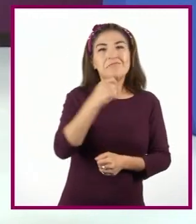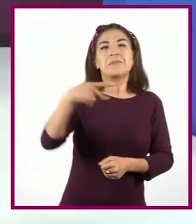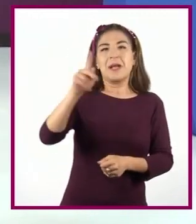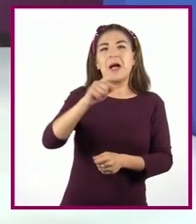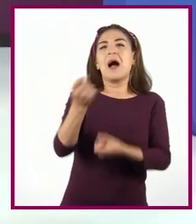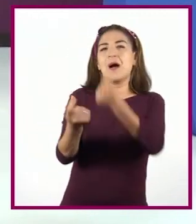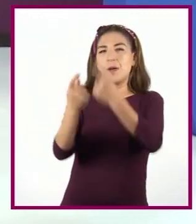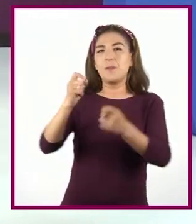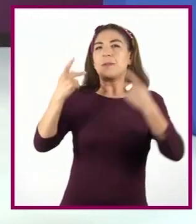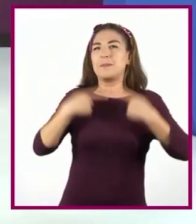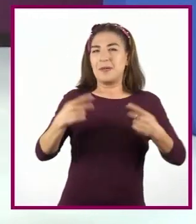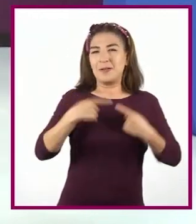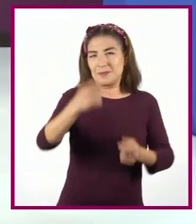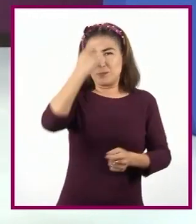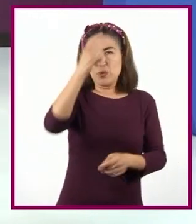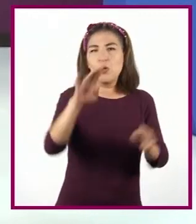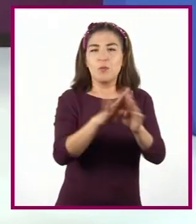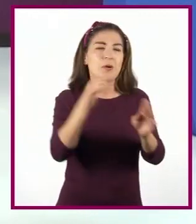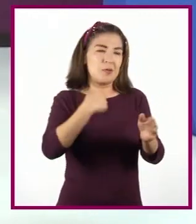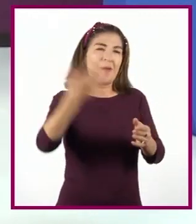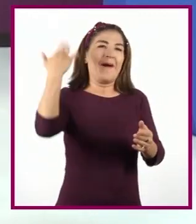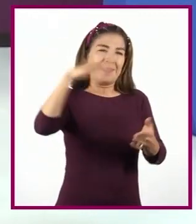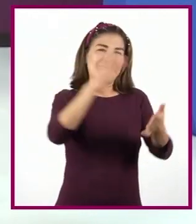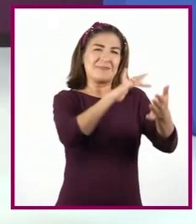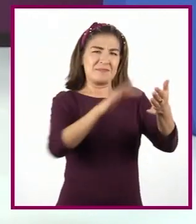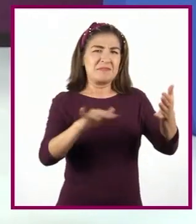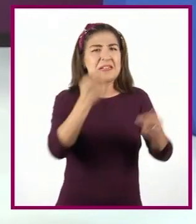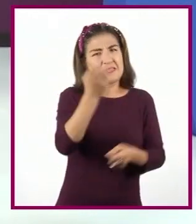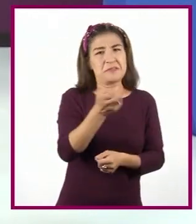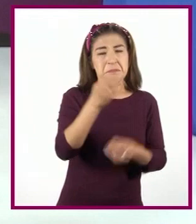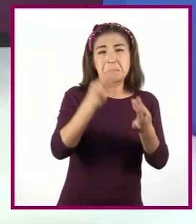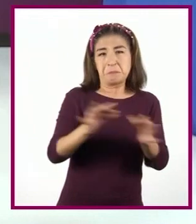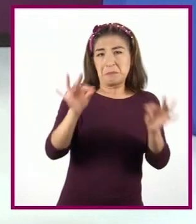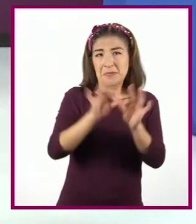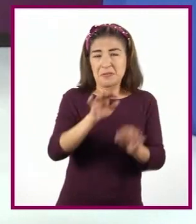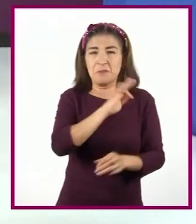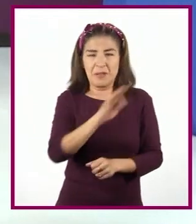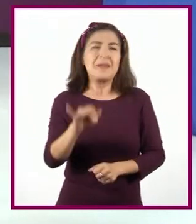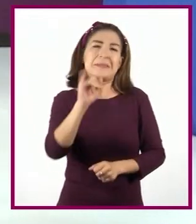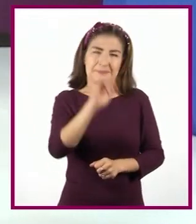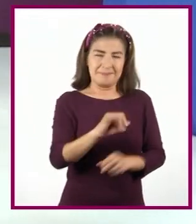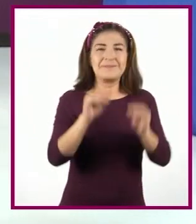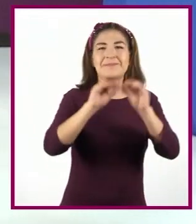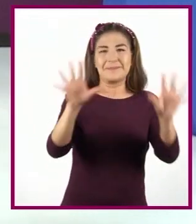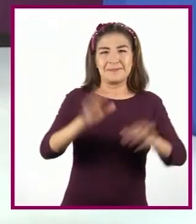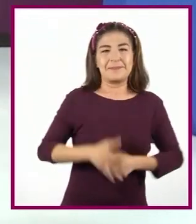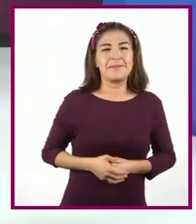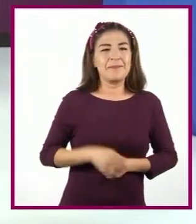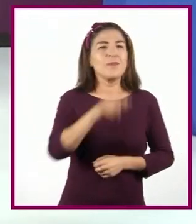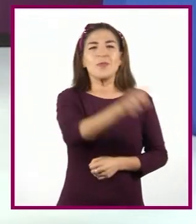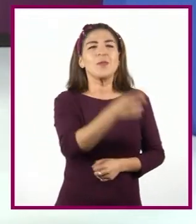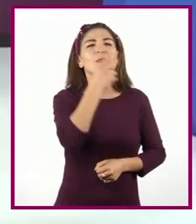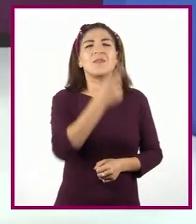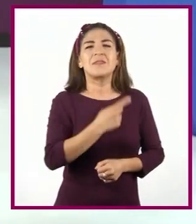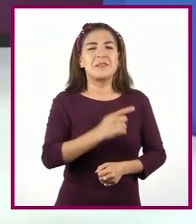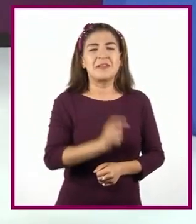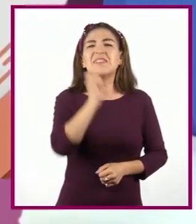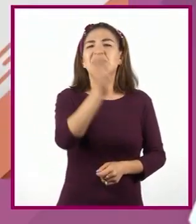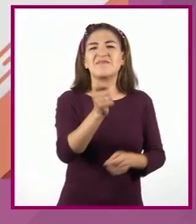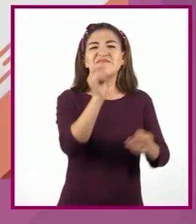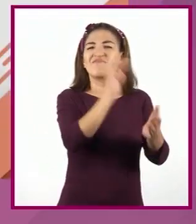algunos escritores en cuentos que he leído. ¿Eso cuenta, maestra? Por supuesto que sí, Leslie. Dinos, ¿qué notaste en tu